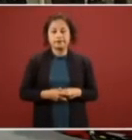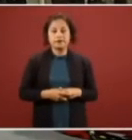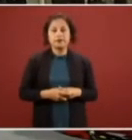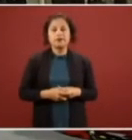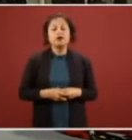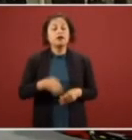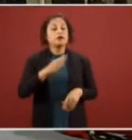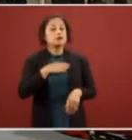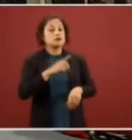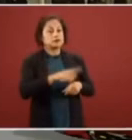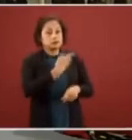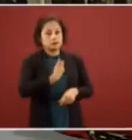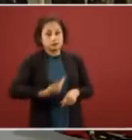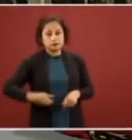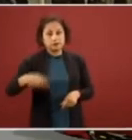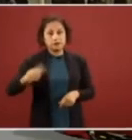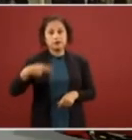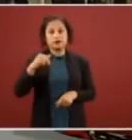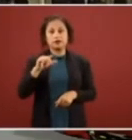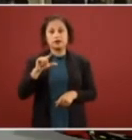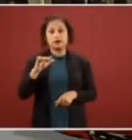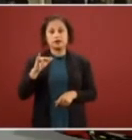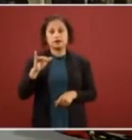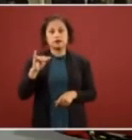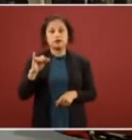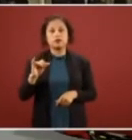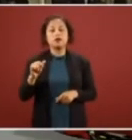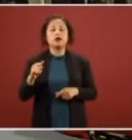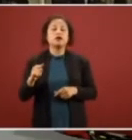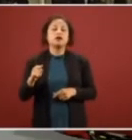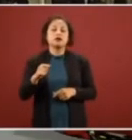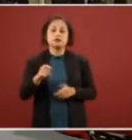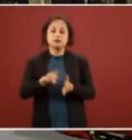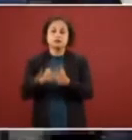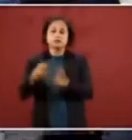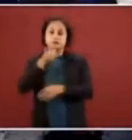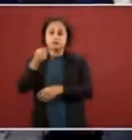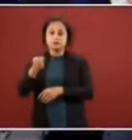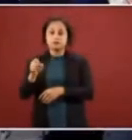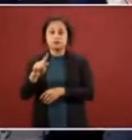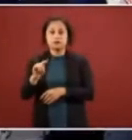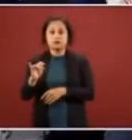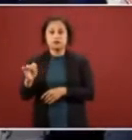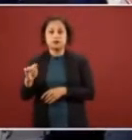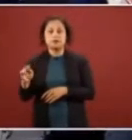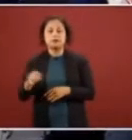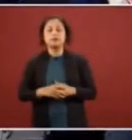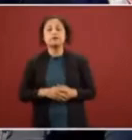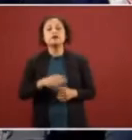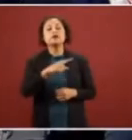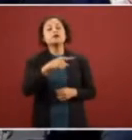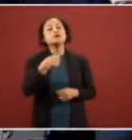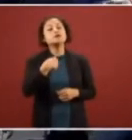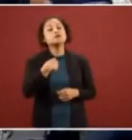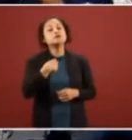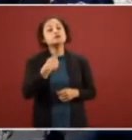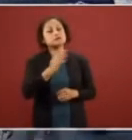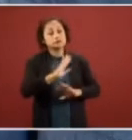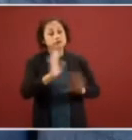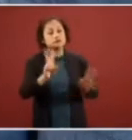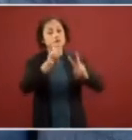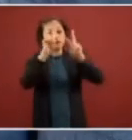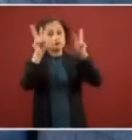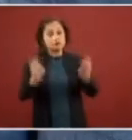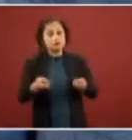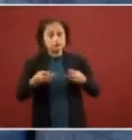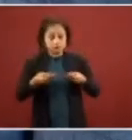Buen día, presidente. Gracias a Lila Escobar, corresponsal de Tiempo.tv. Ya hablaba usted del tema del gasto del gobierno. Preguntarle si observa para este